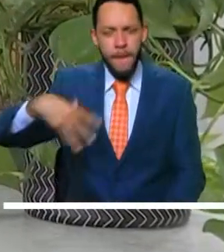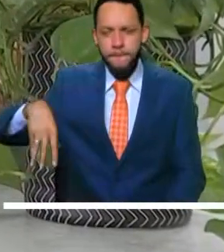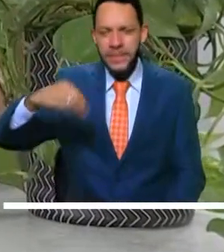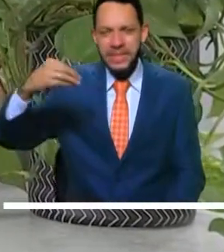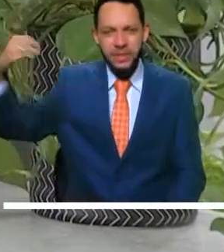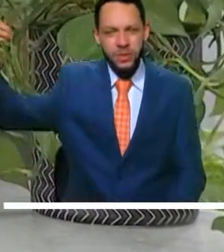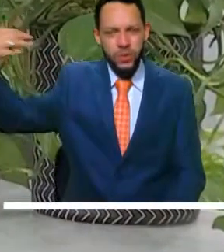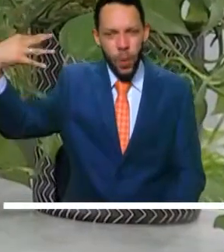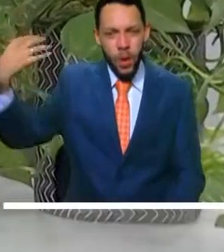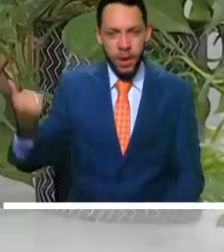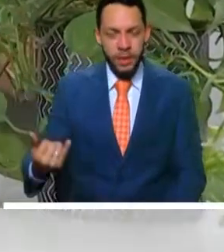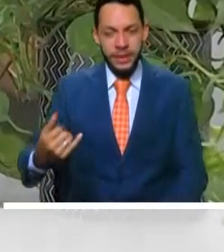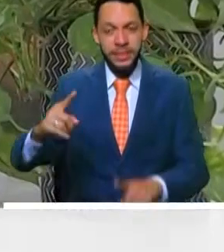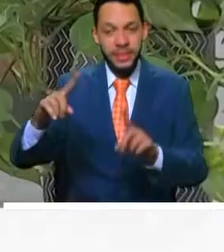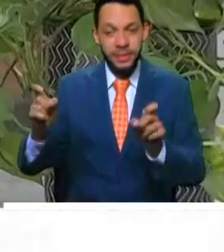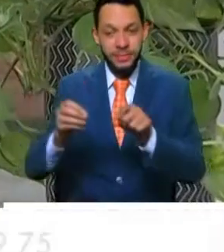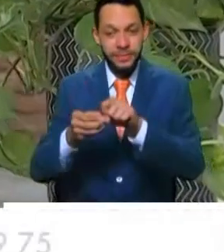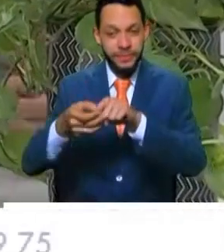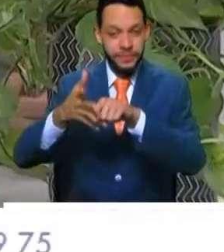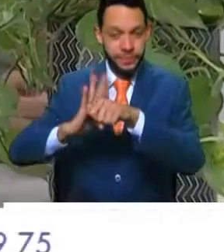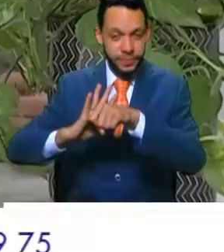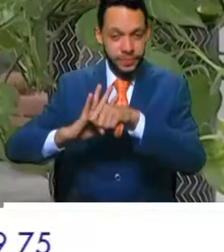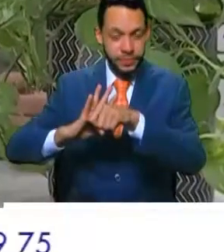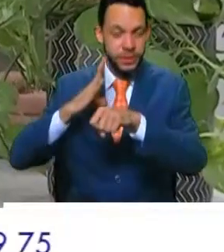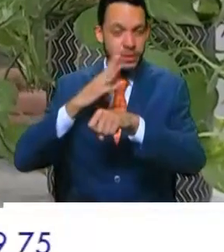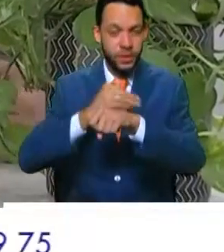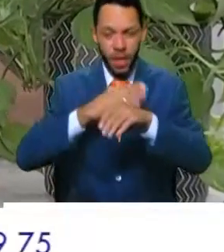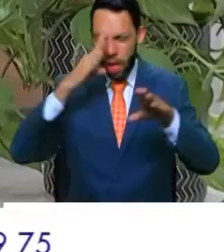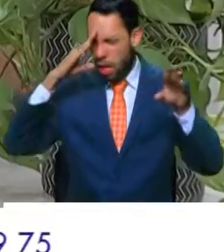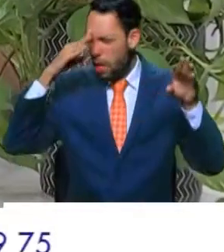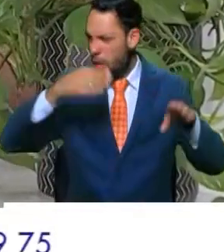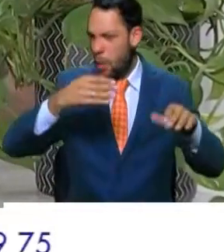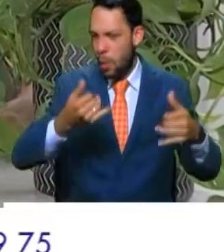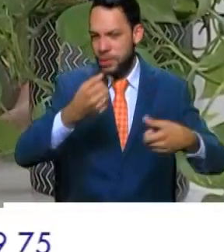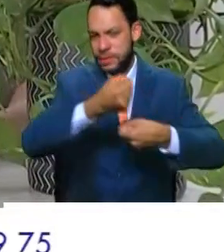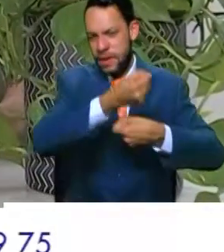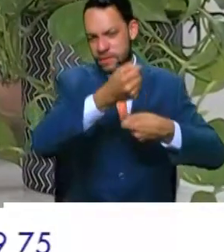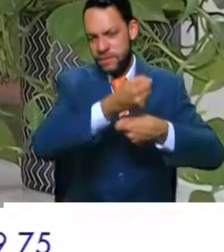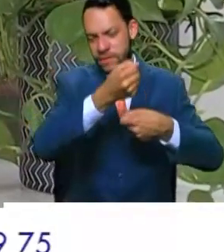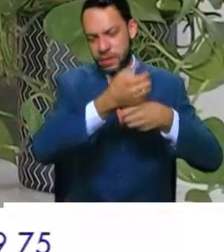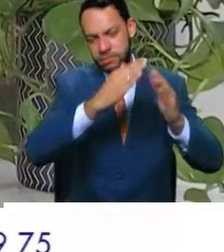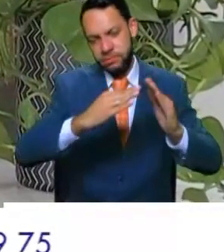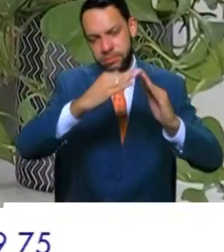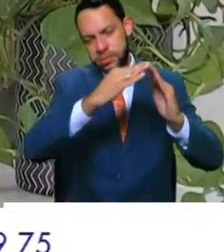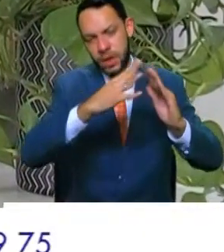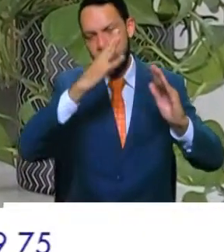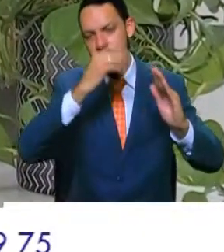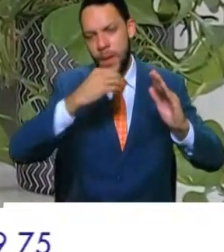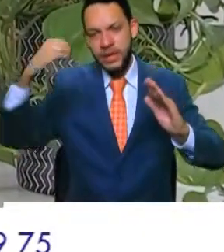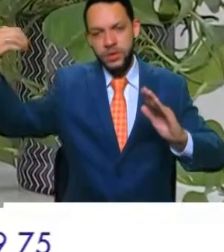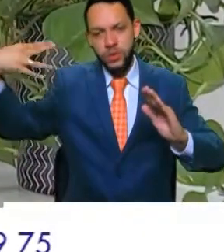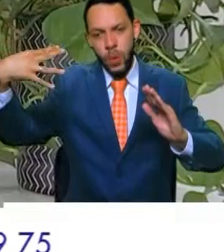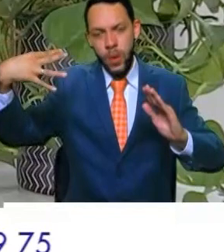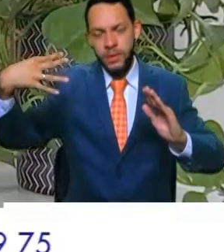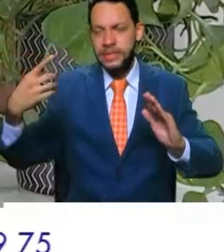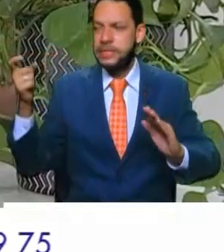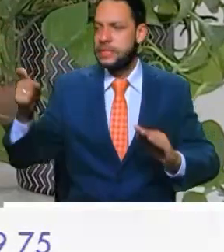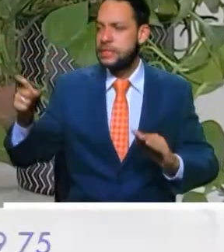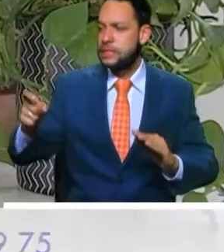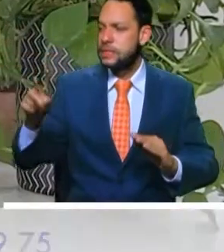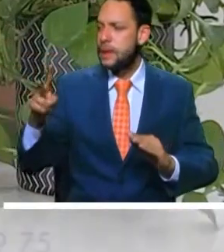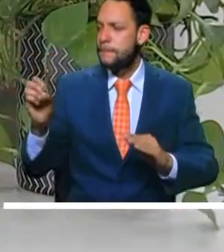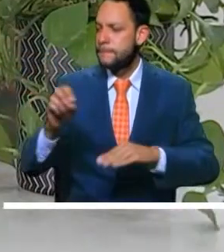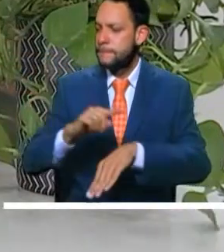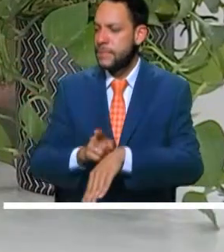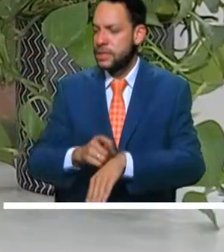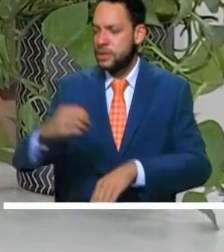de la pandemia y con estos estilos de trabajo donde estamos tan dedicados, no recibimos solecito. Nosotros necesitamos mínimo 20 minuticos de sol en un horario